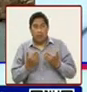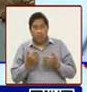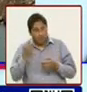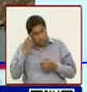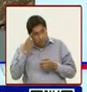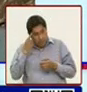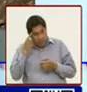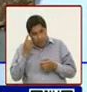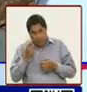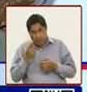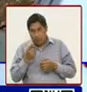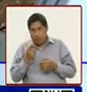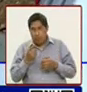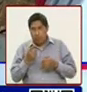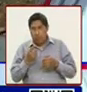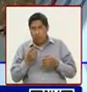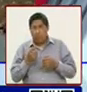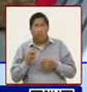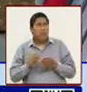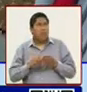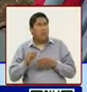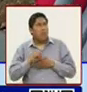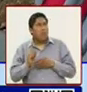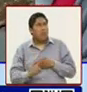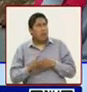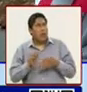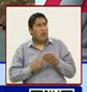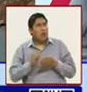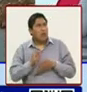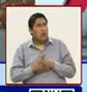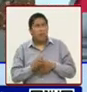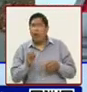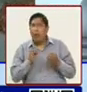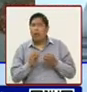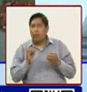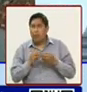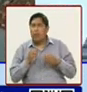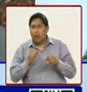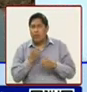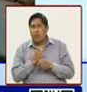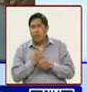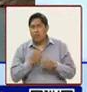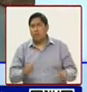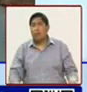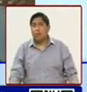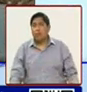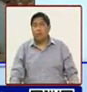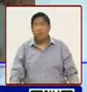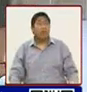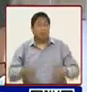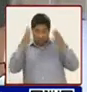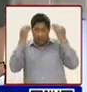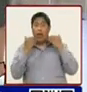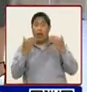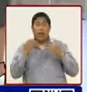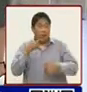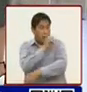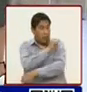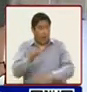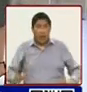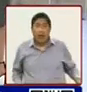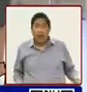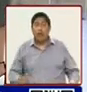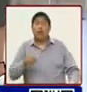se va a iniciar entre marzo, abril los trabajos también mineros en lo que es en la orilla del río. Perfecto, queremos agradecer al alcalde